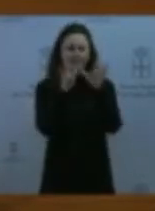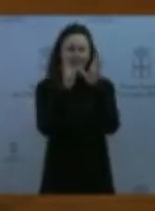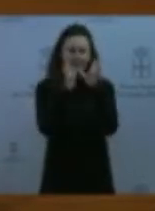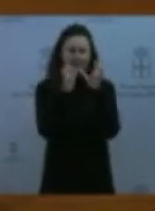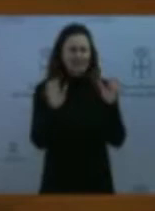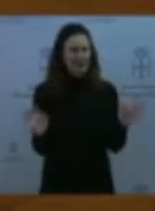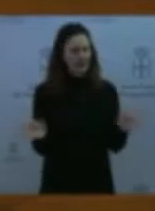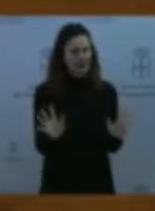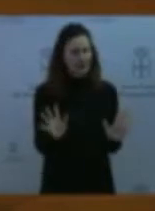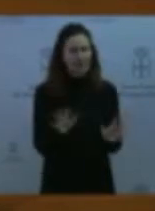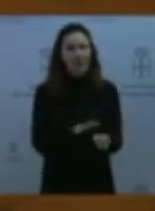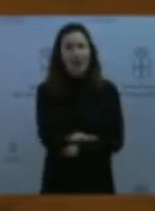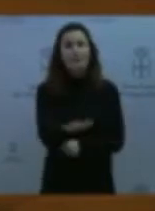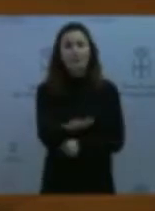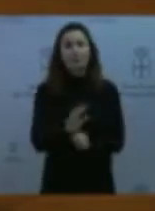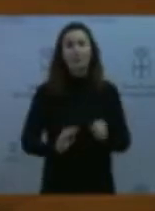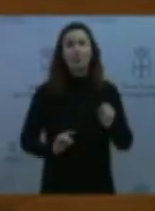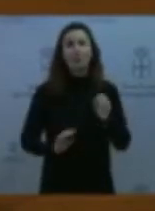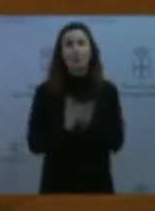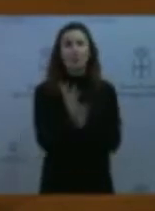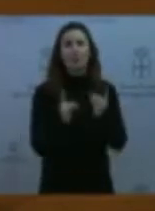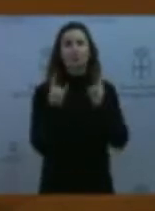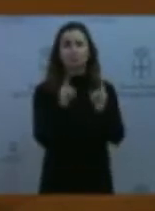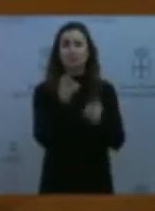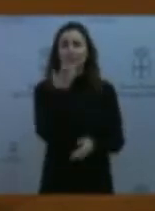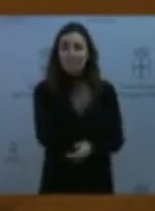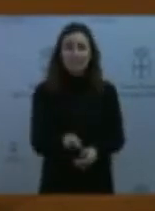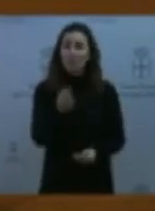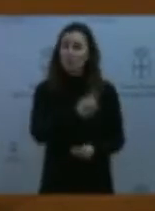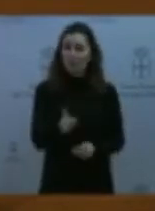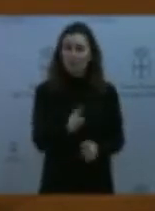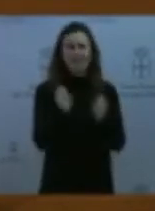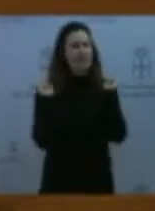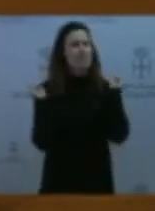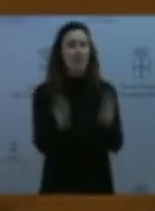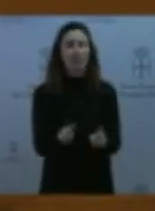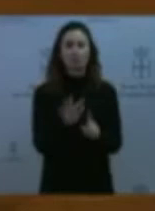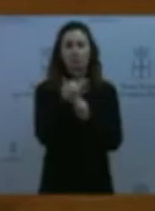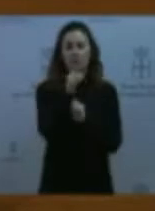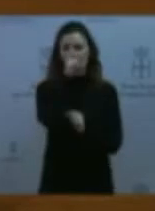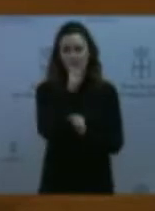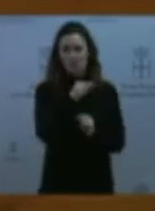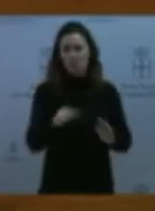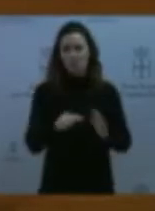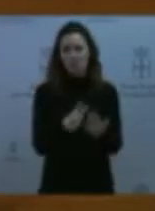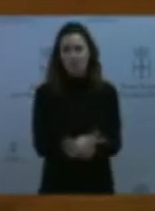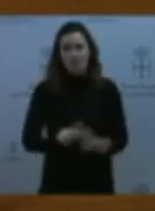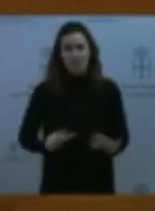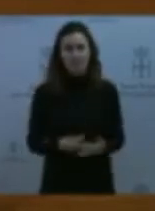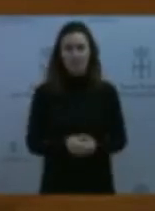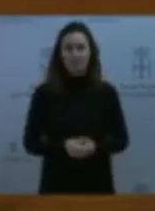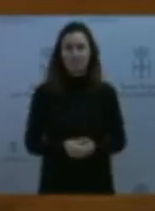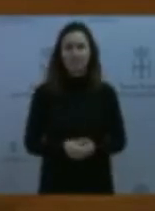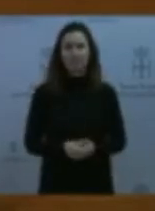hubiera repetido esa tragedia con mucha mayor virulencia en el año 2017. Hay que remontarse hasta el año